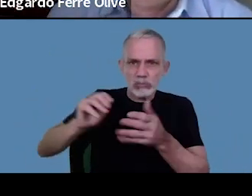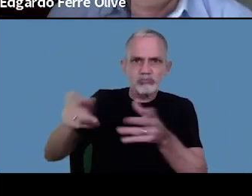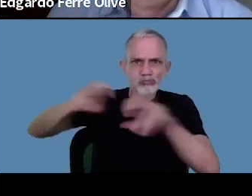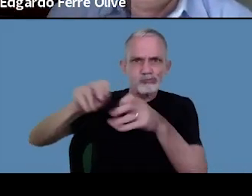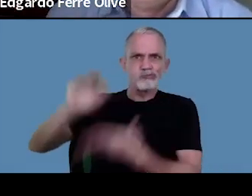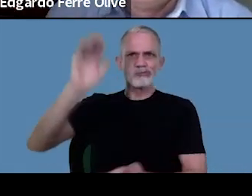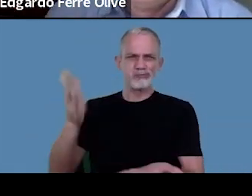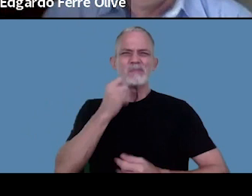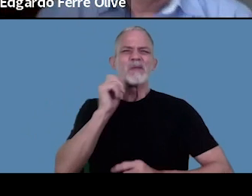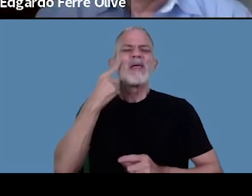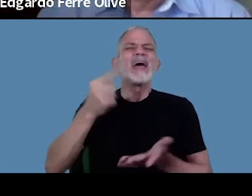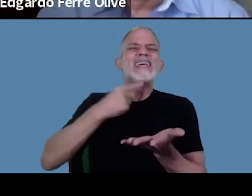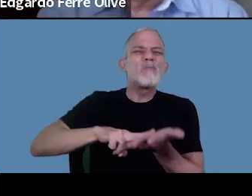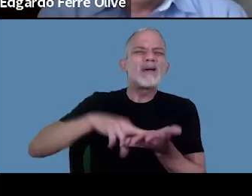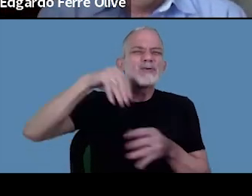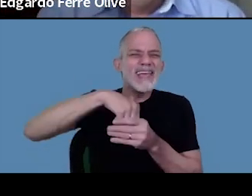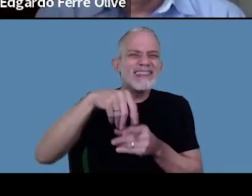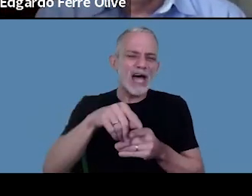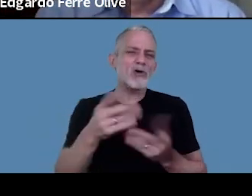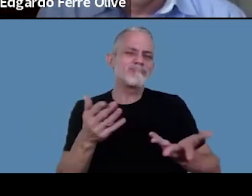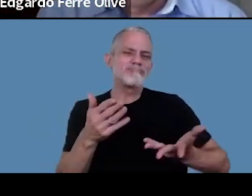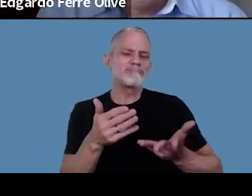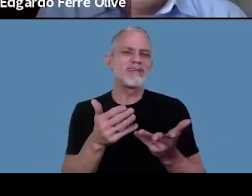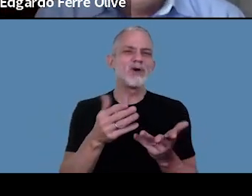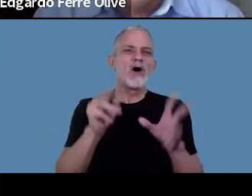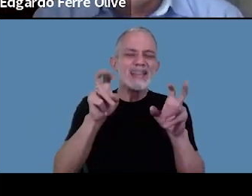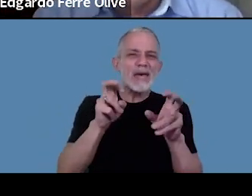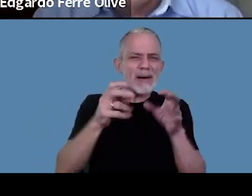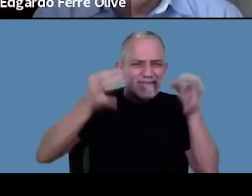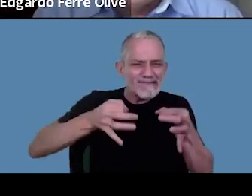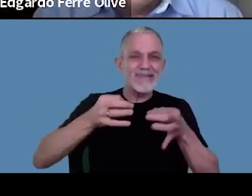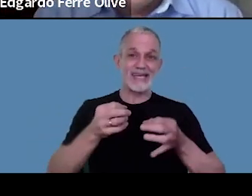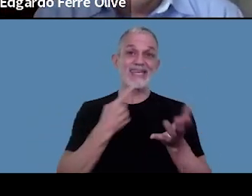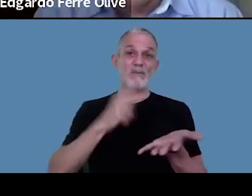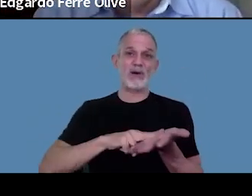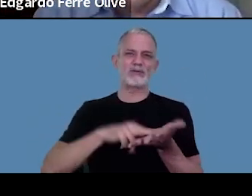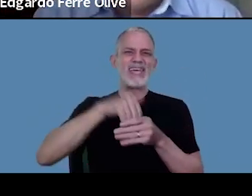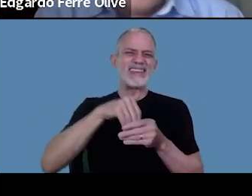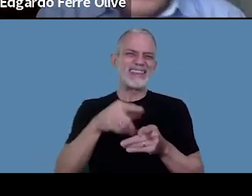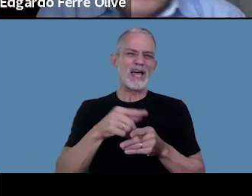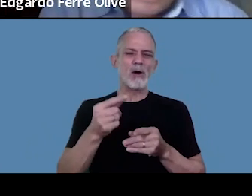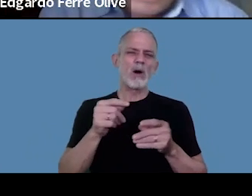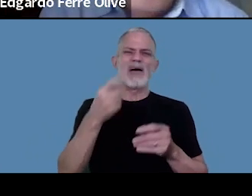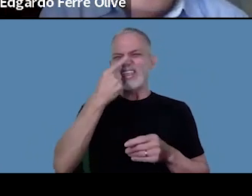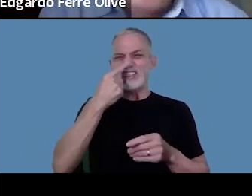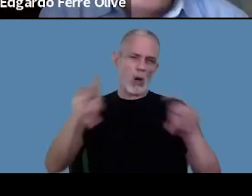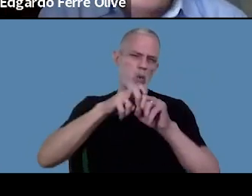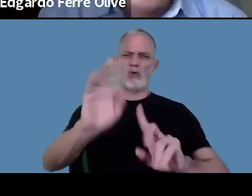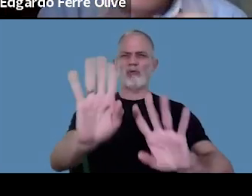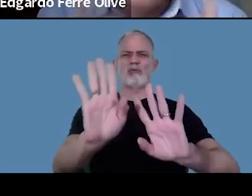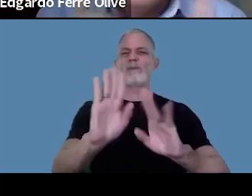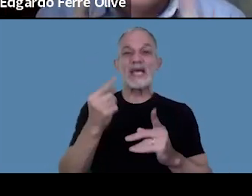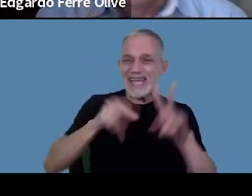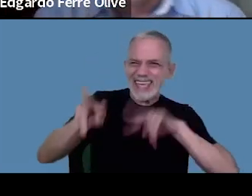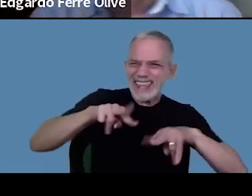tema de impuestos internos también. Son instrumentos específicos. El impuesto interno no busca la recaudación. ¿Qué va a buscar? Va a buscar